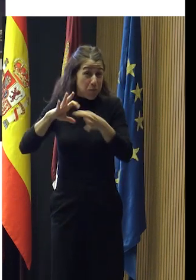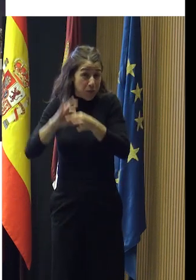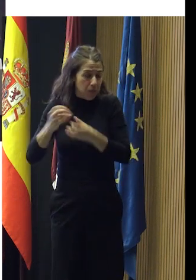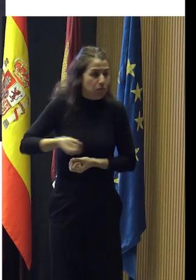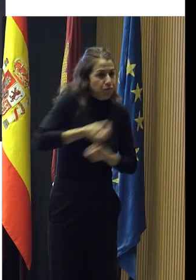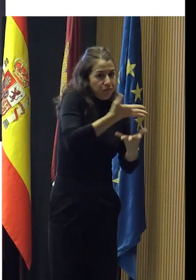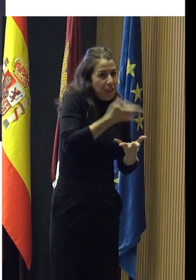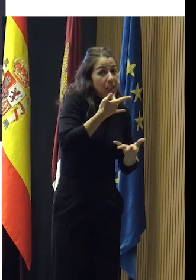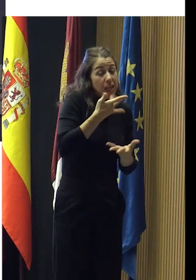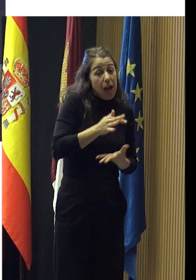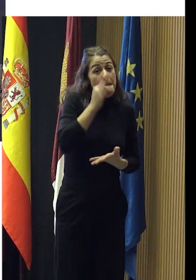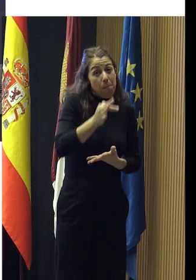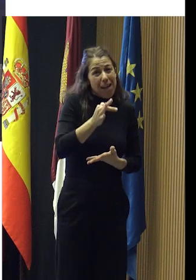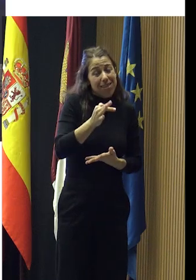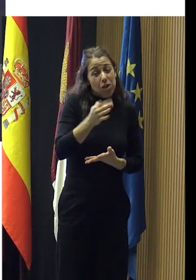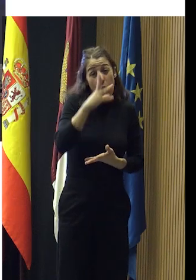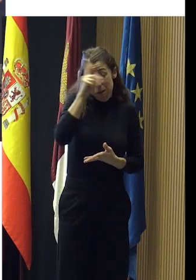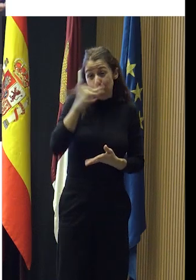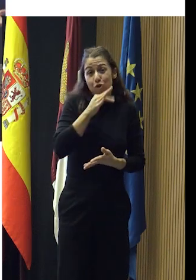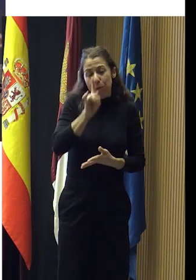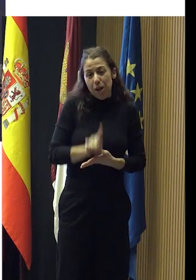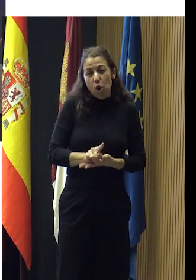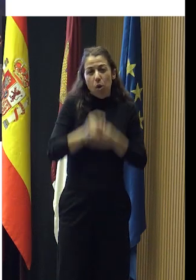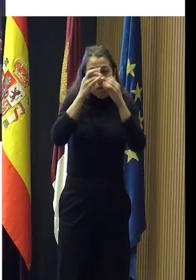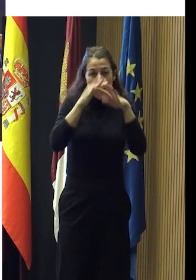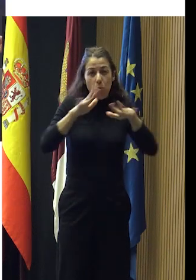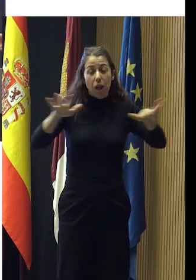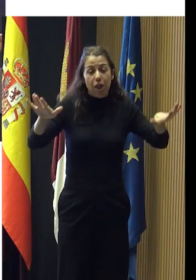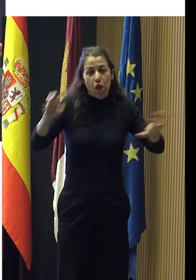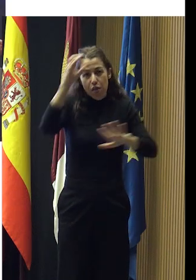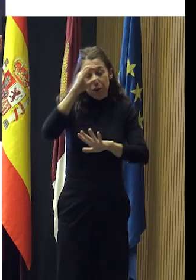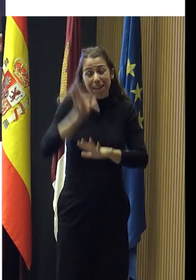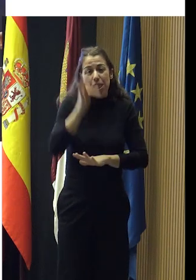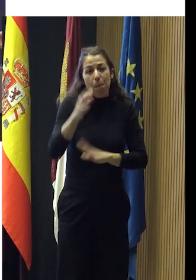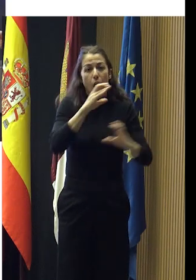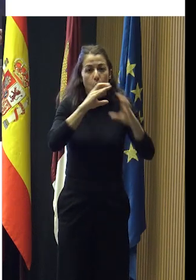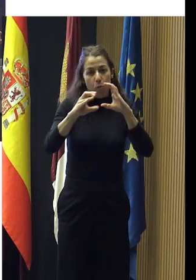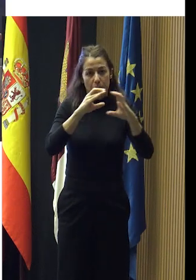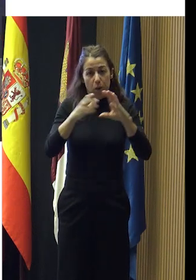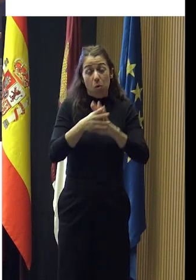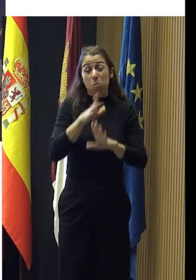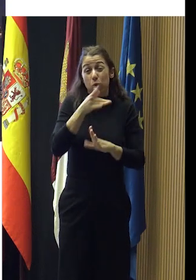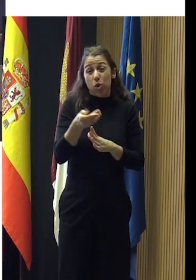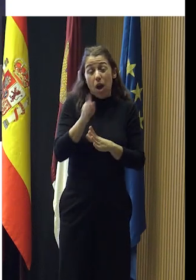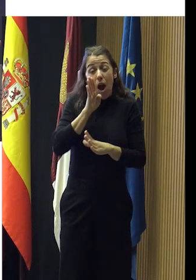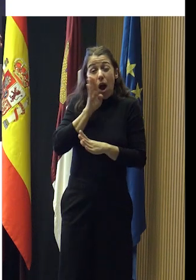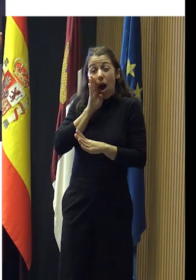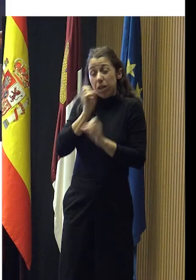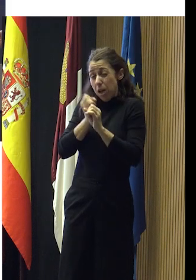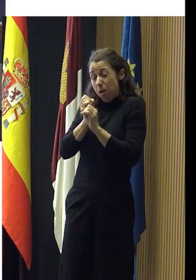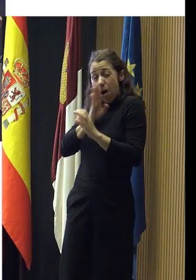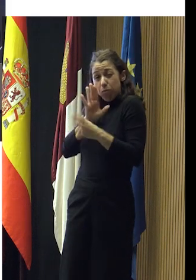todo ello sin olvidarnos de la divulgación científica, como lo que estamos haciendo hoy aquí, y la comunicación. Pues todas estas líneas de